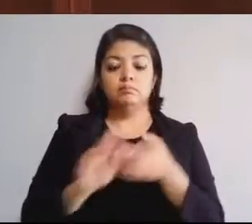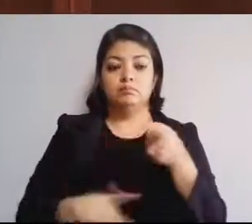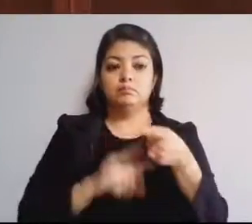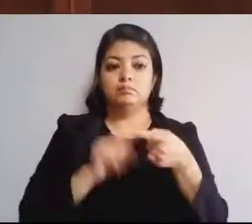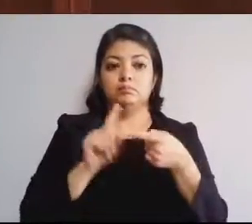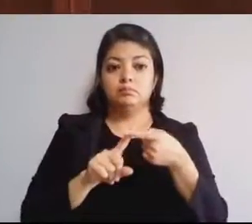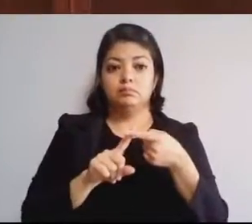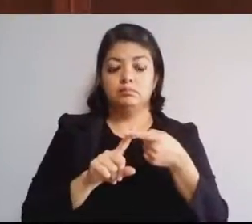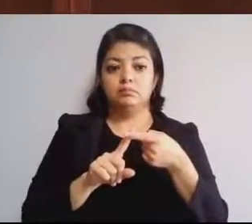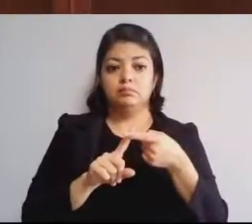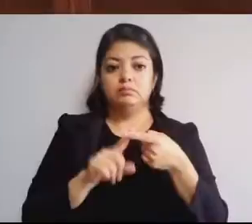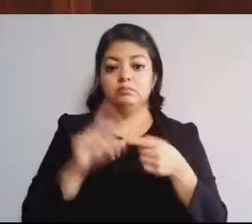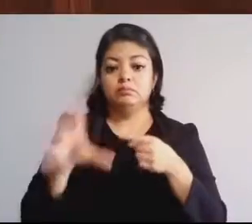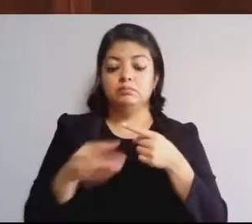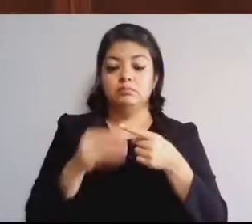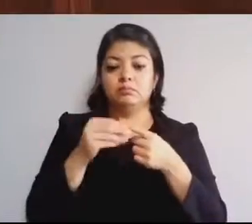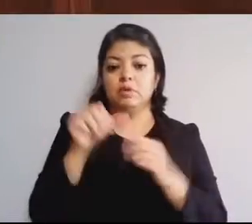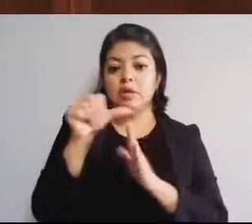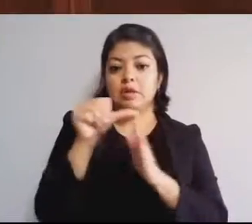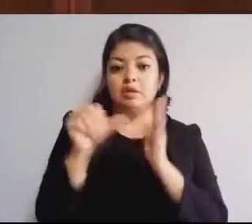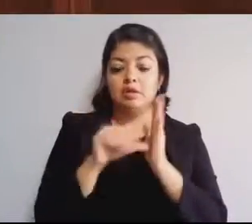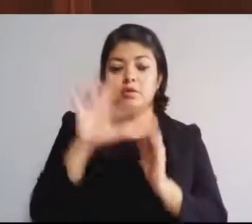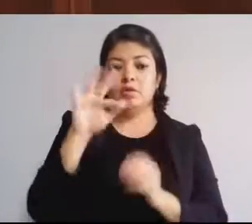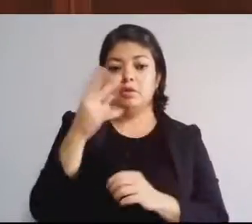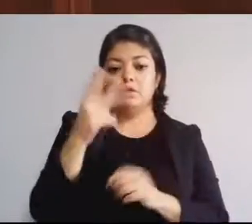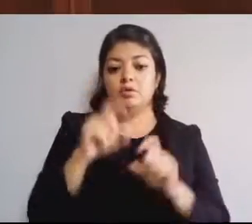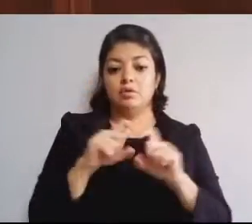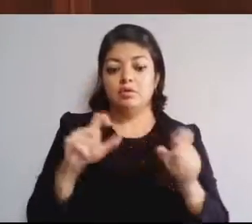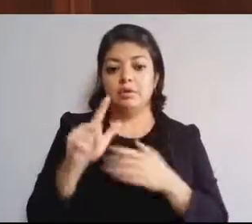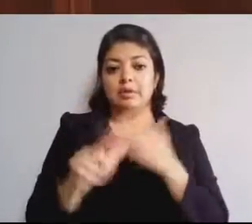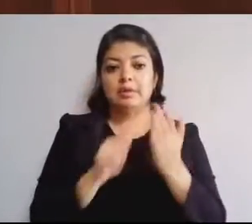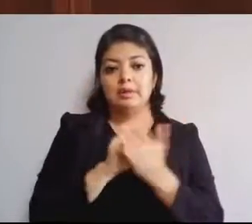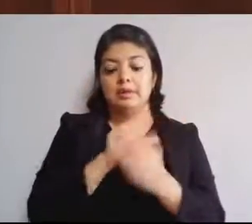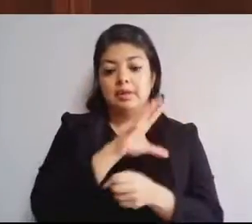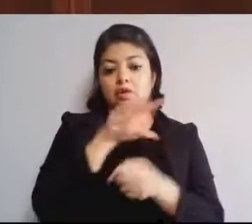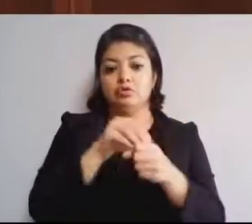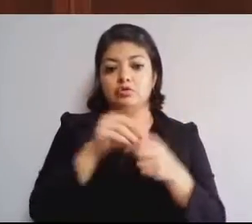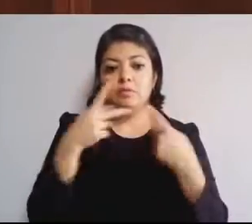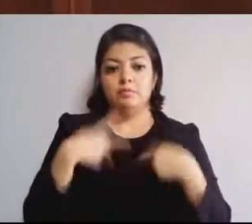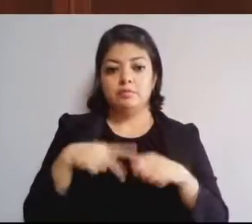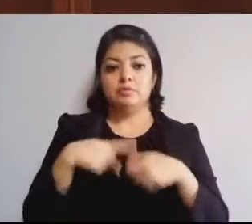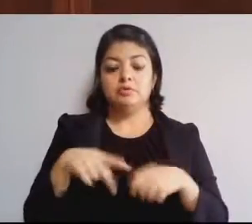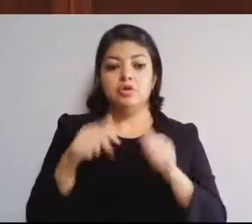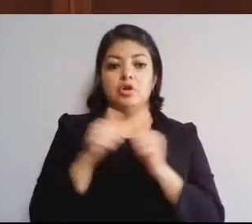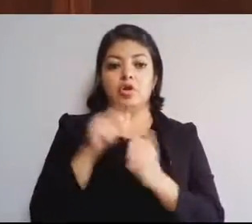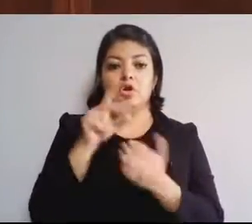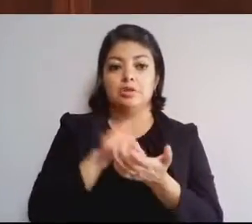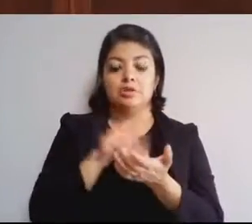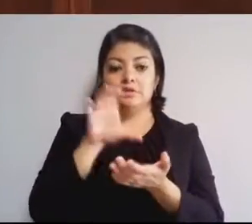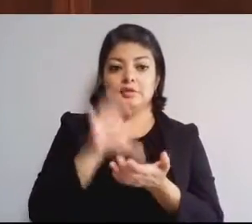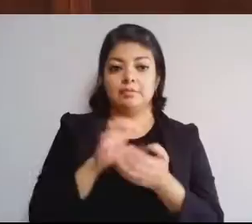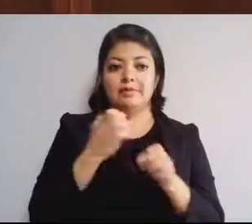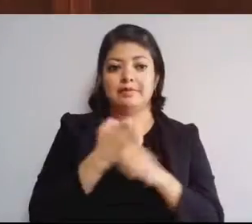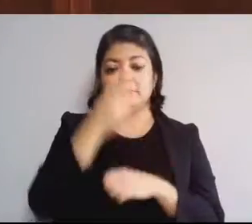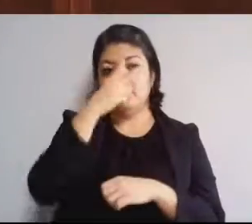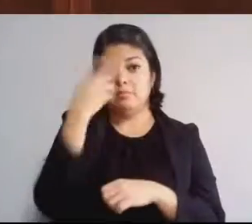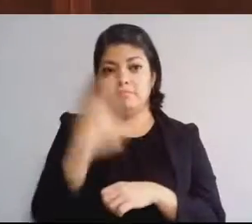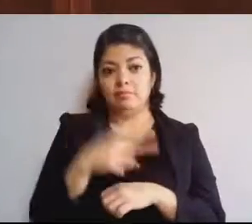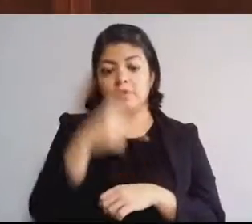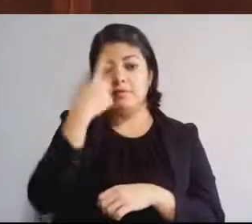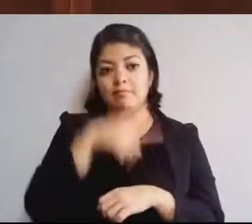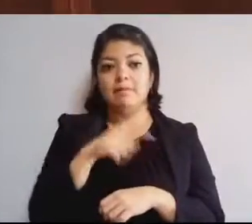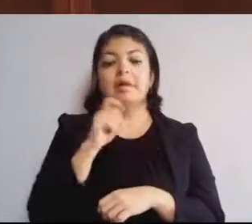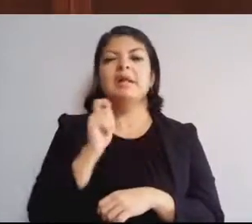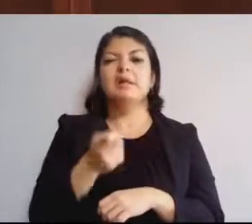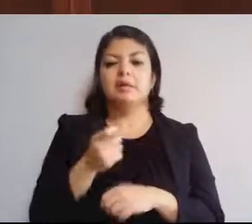se adiciona el artículo 42 bis de la Ley para la Inclusión de las Personas en Situación de Discapacidad del Estado de México para quedar como